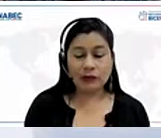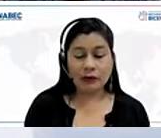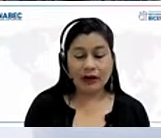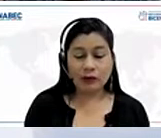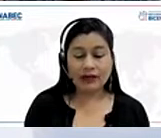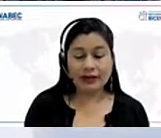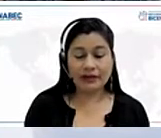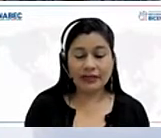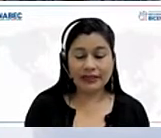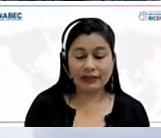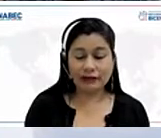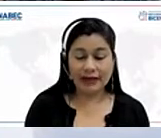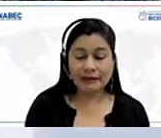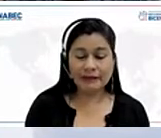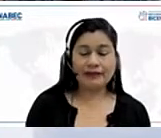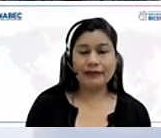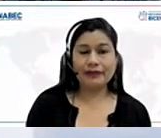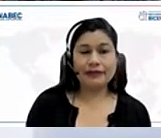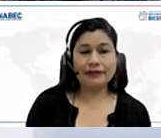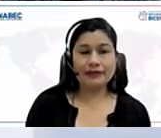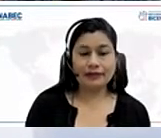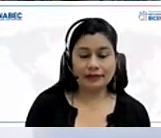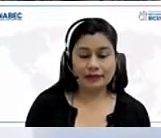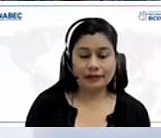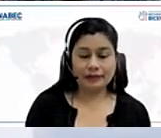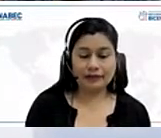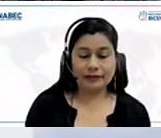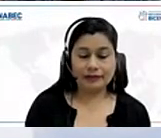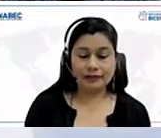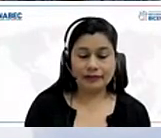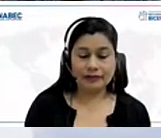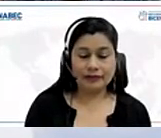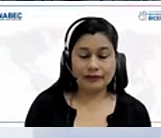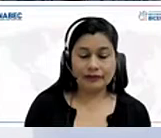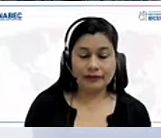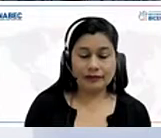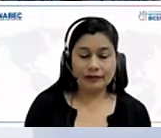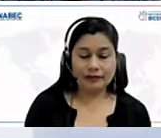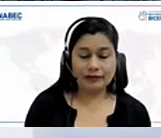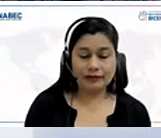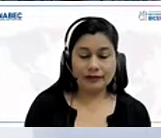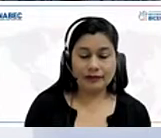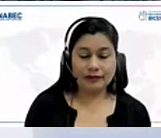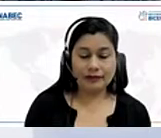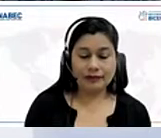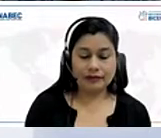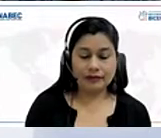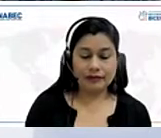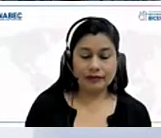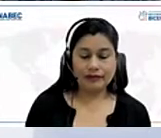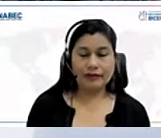certificado por algún examen internacional? Bueno, en el caso de la beca MEXT, a través de la